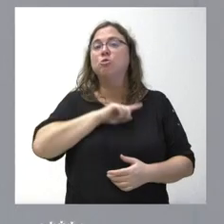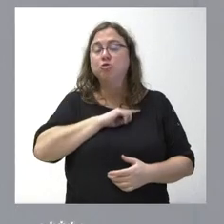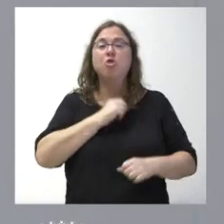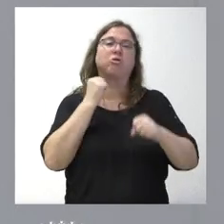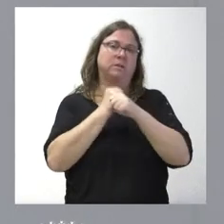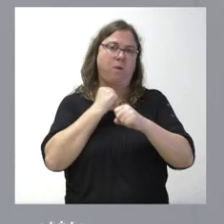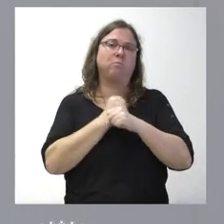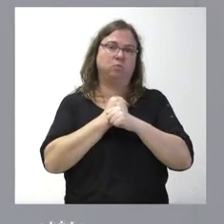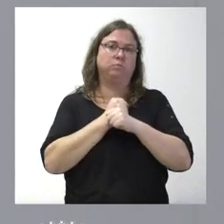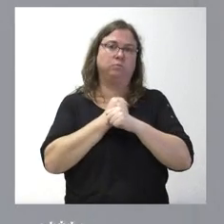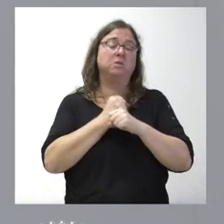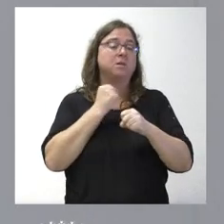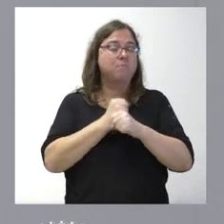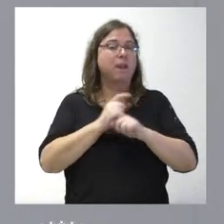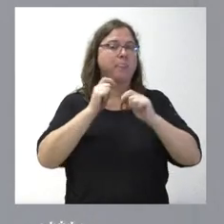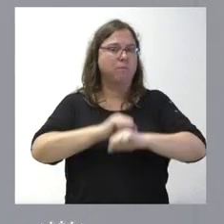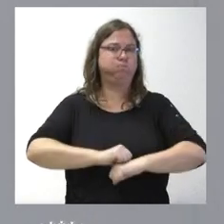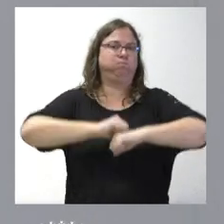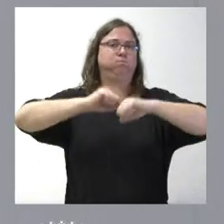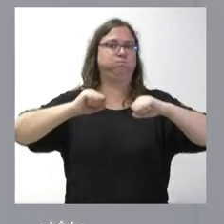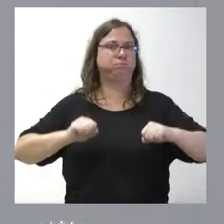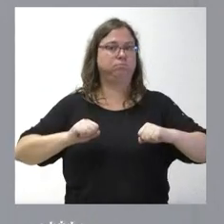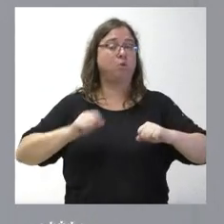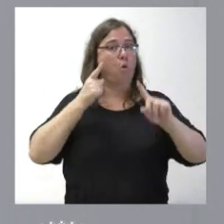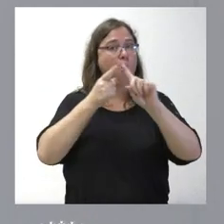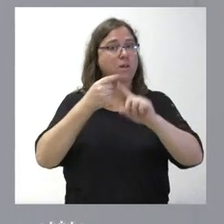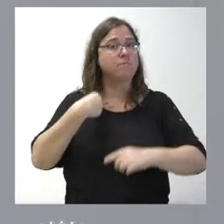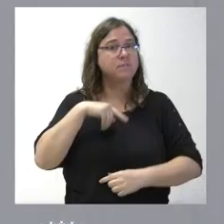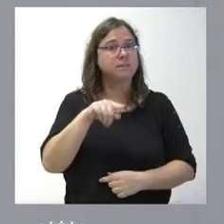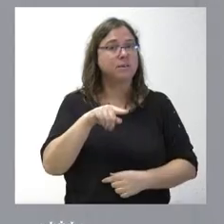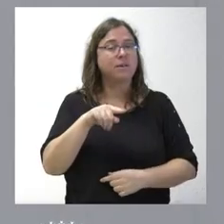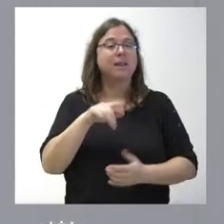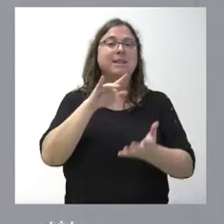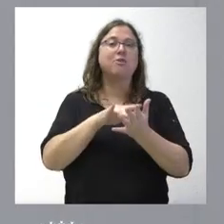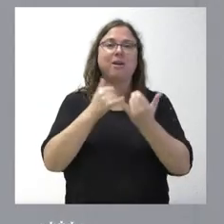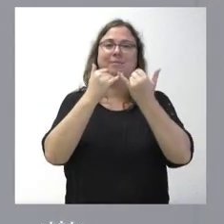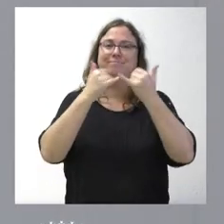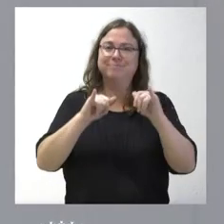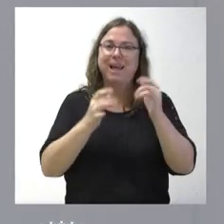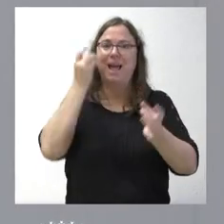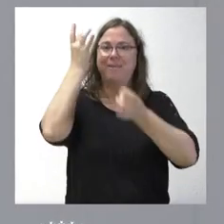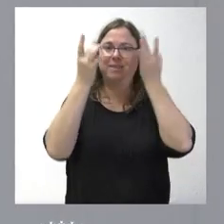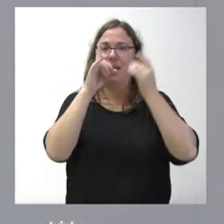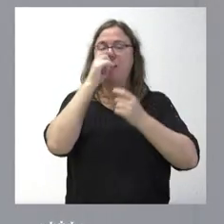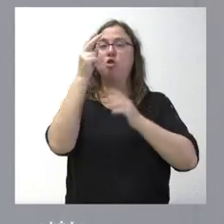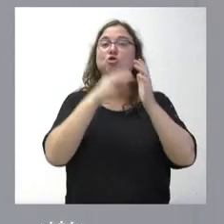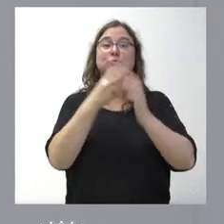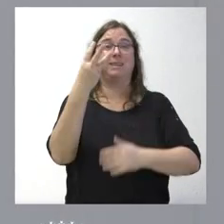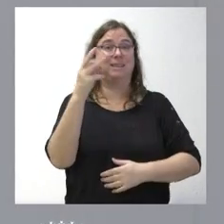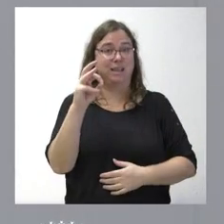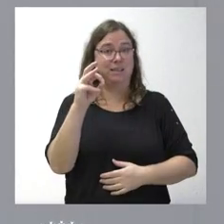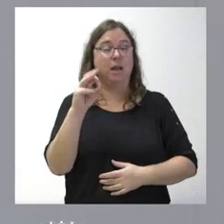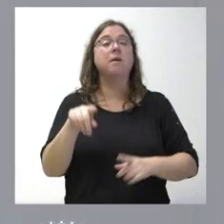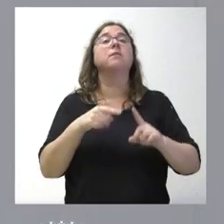trabajar para fortalecer ese objetivo de celebrar actividades en el año 2030 y que además la